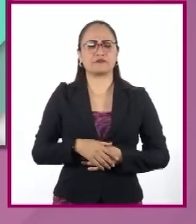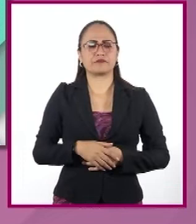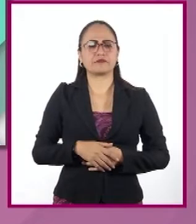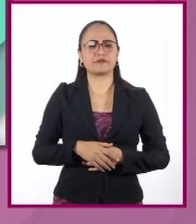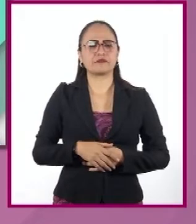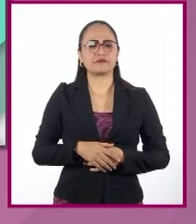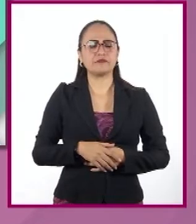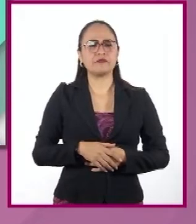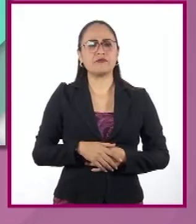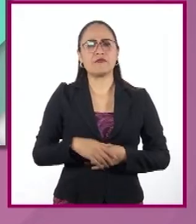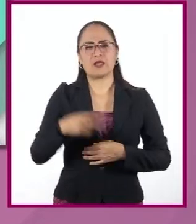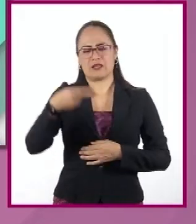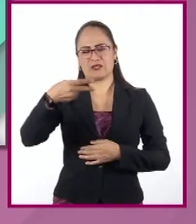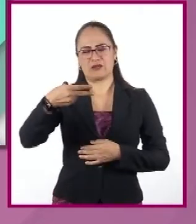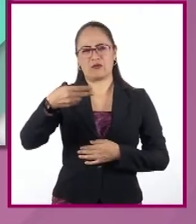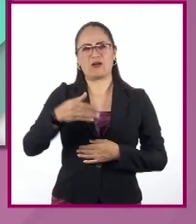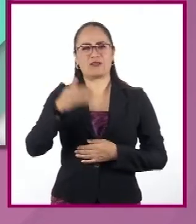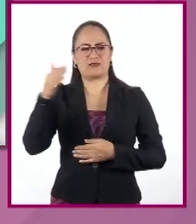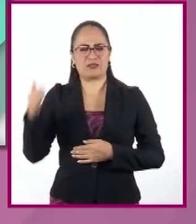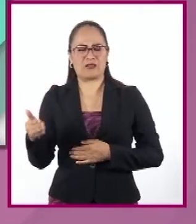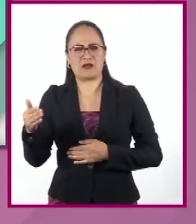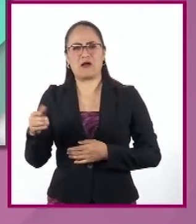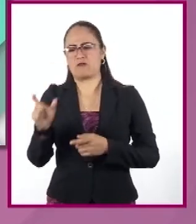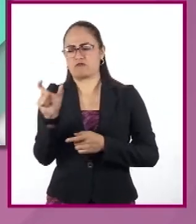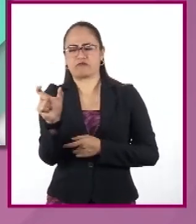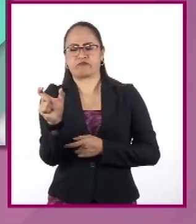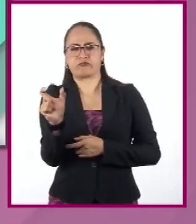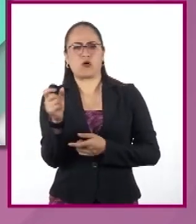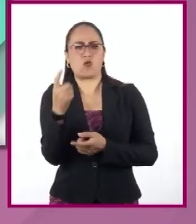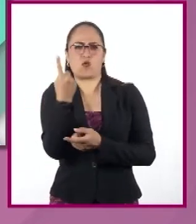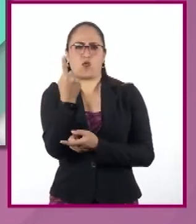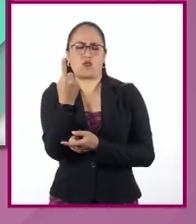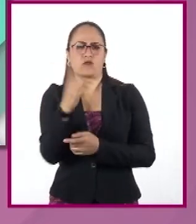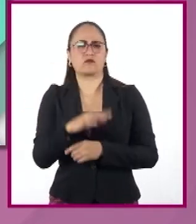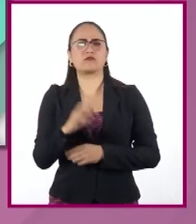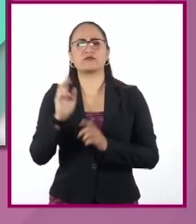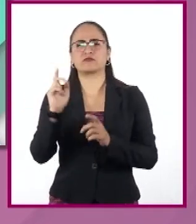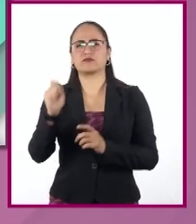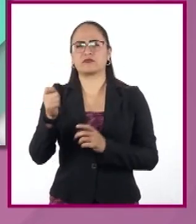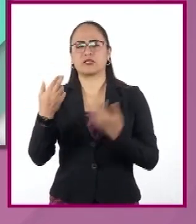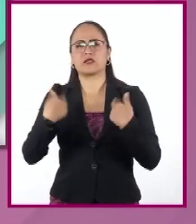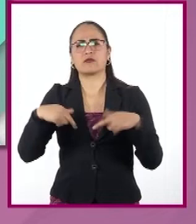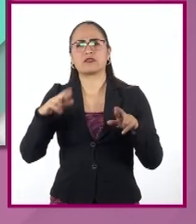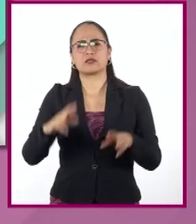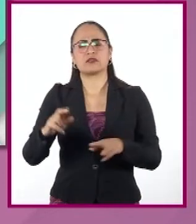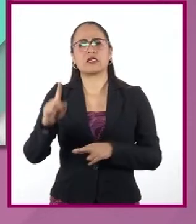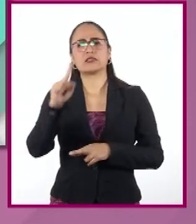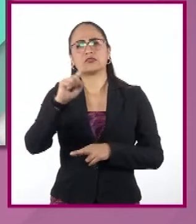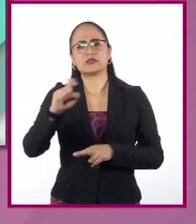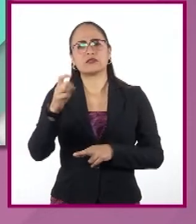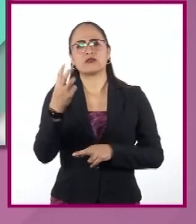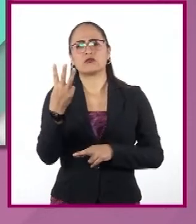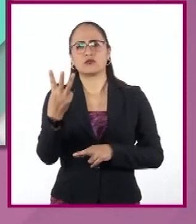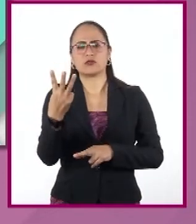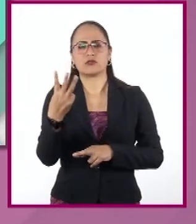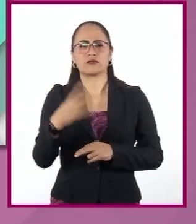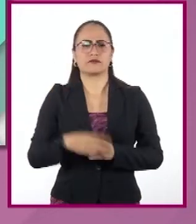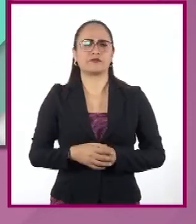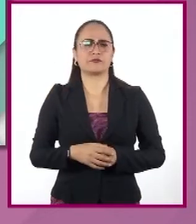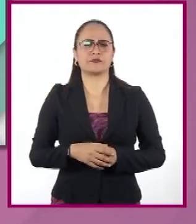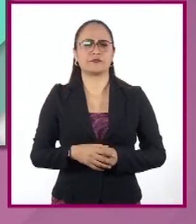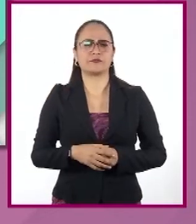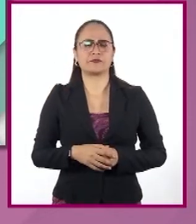miembro está compuesto por un solo término, representado por el número 103, el cual